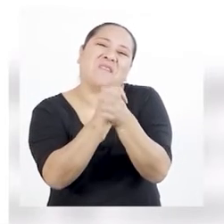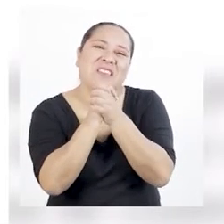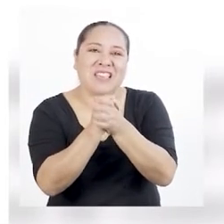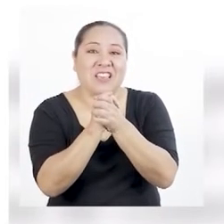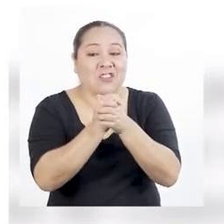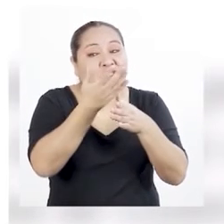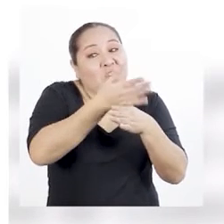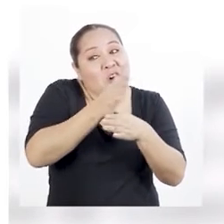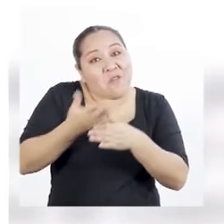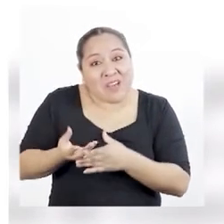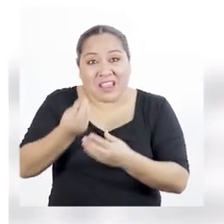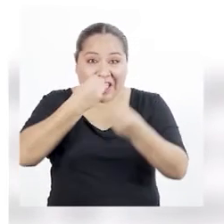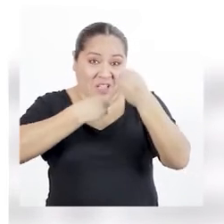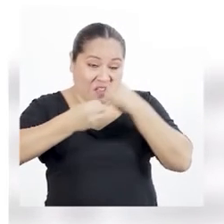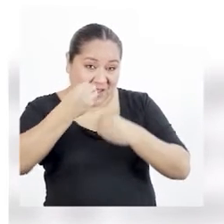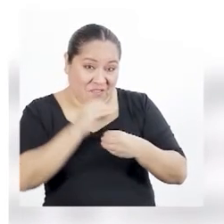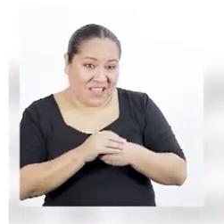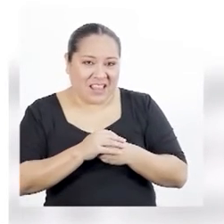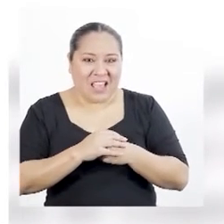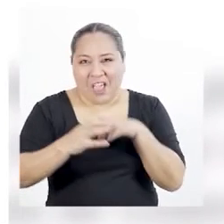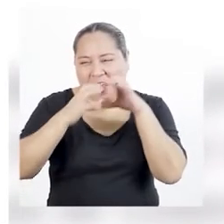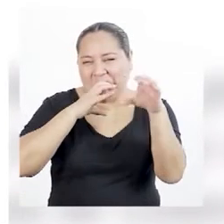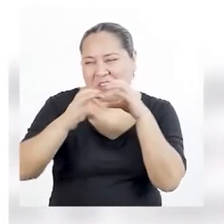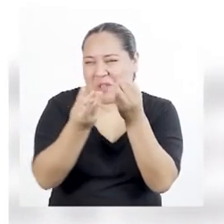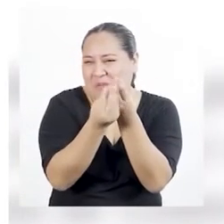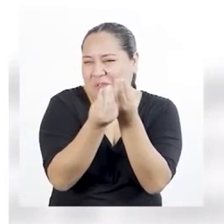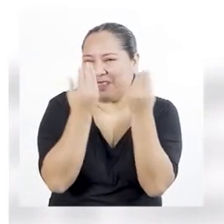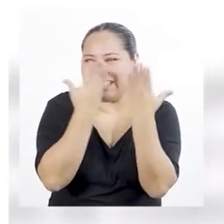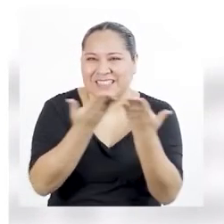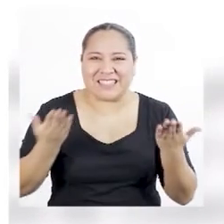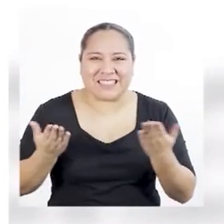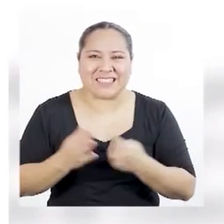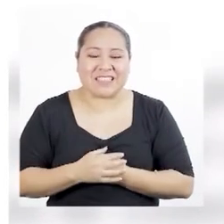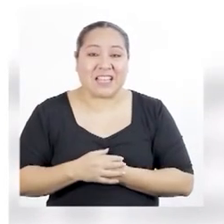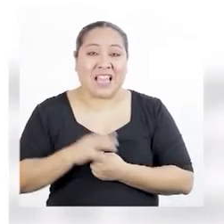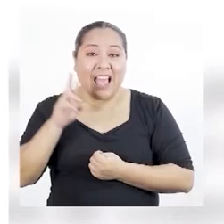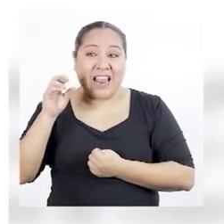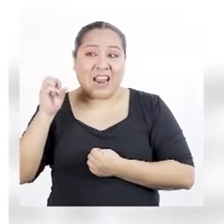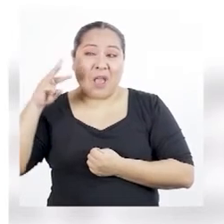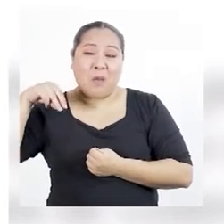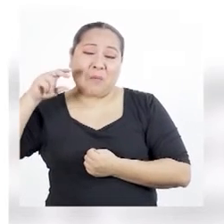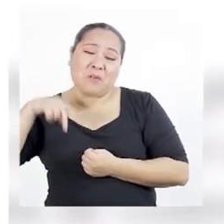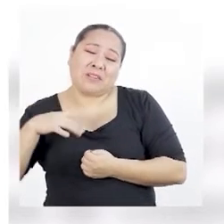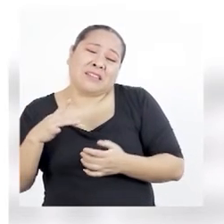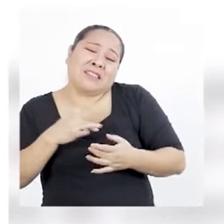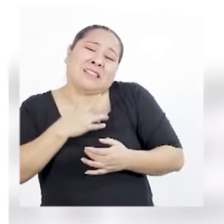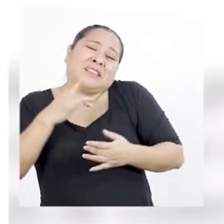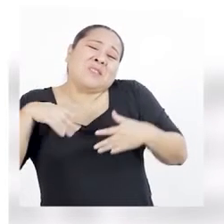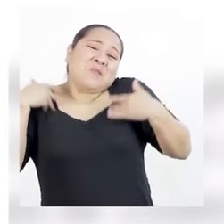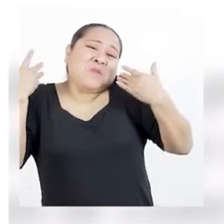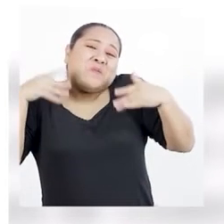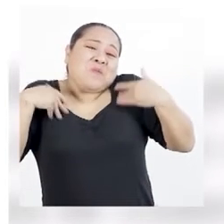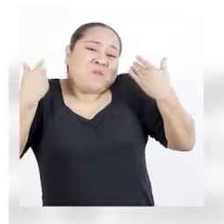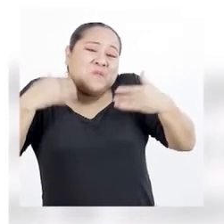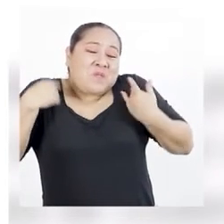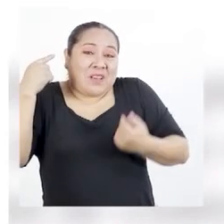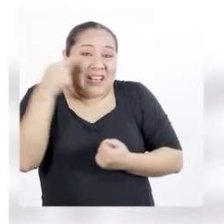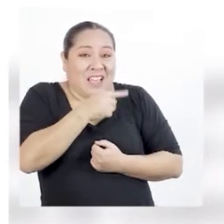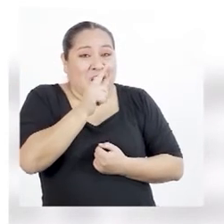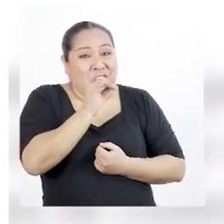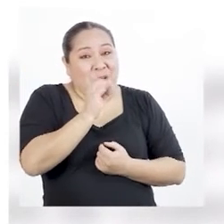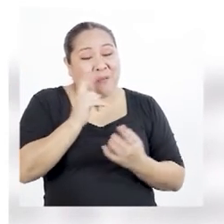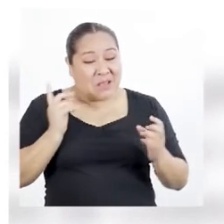amigos, compartieron sus loncheras y hablaron de muchas cosas. Ramón sintió felicidad, pues Tomás